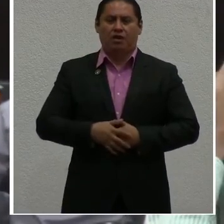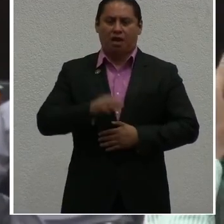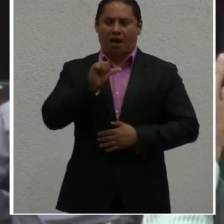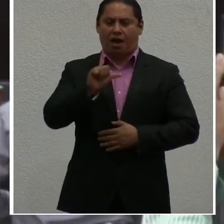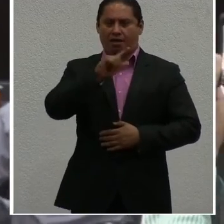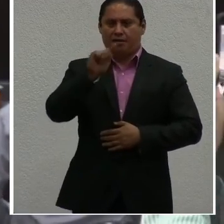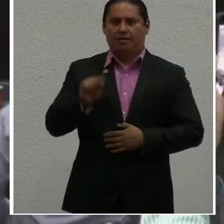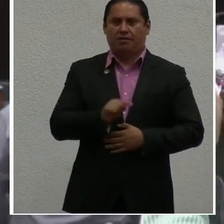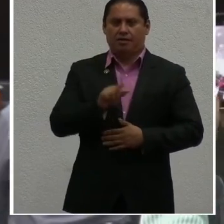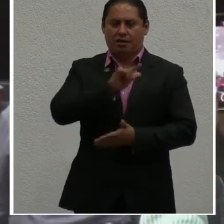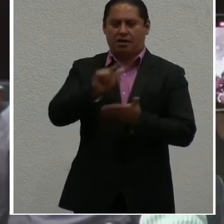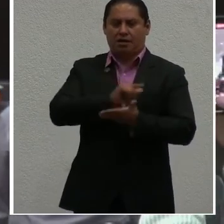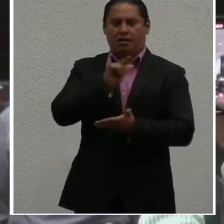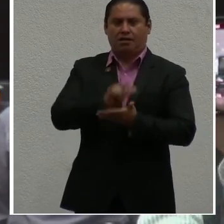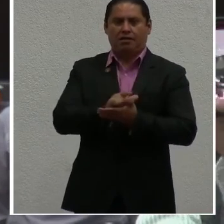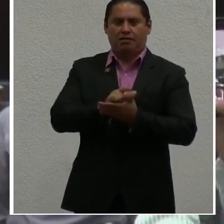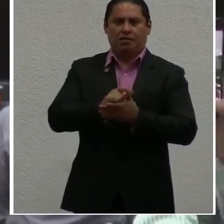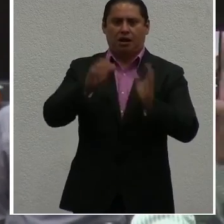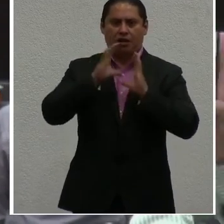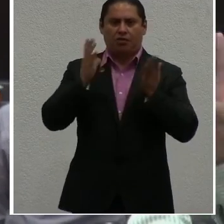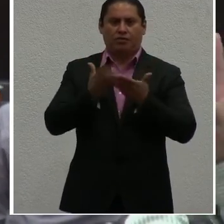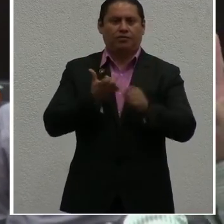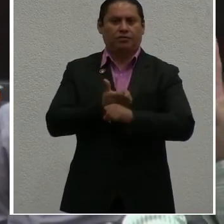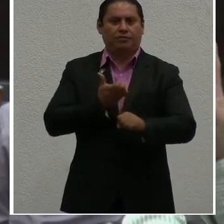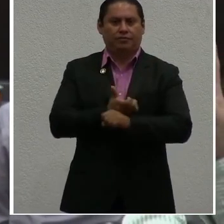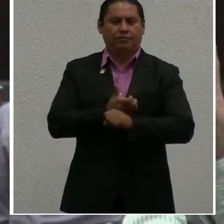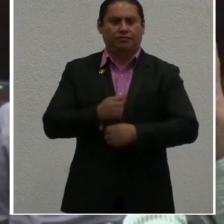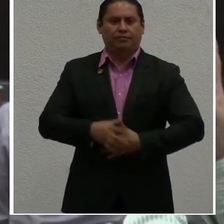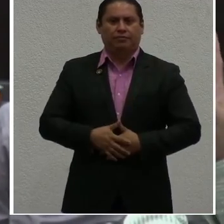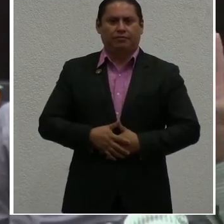de la Ley Orgánica de este Poder Legislativo,